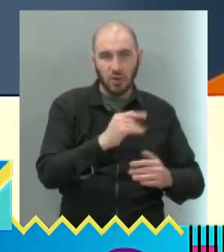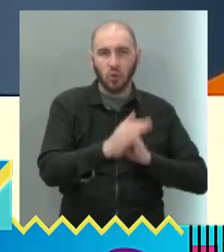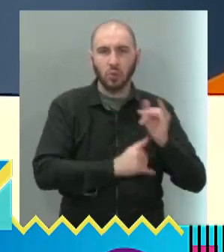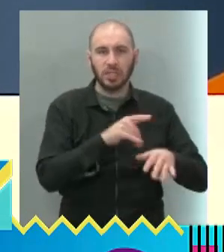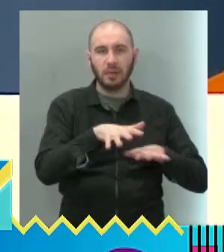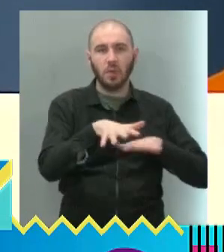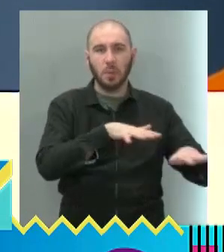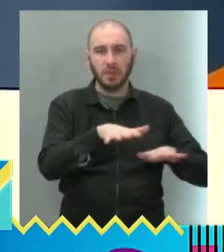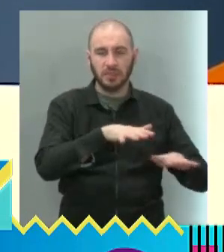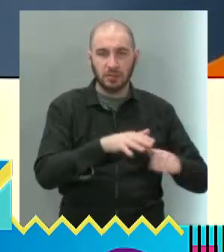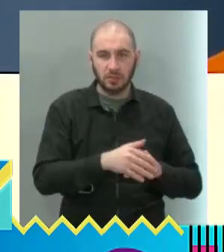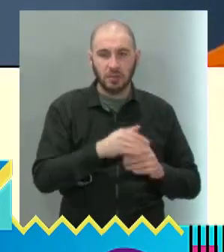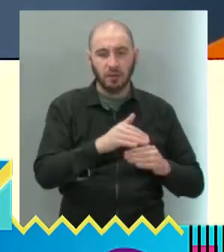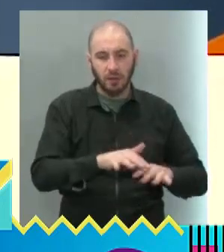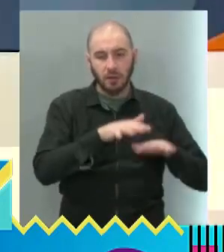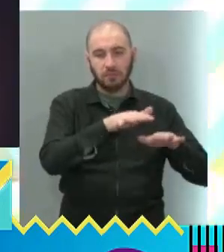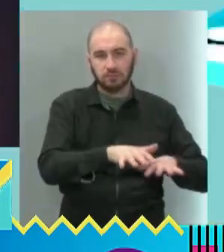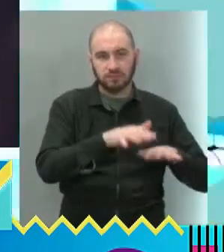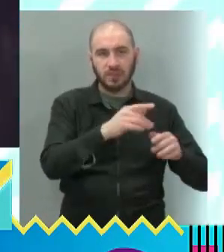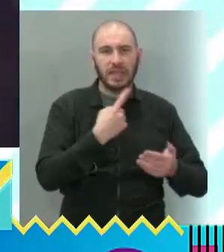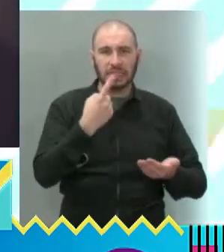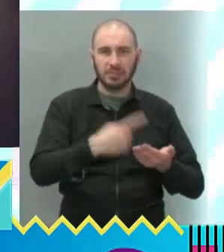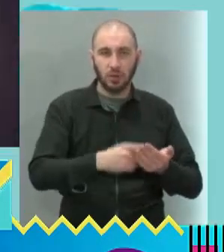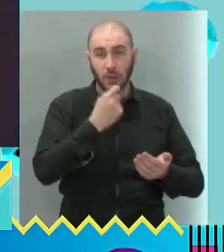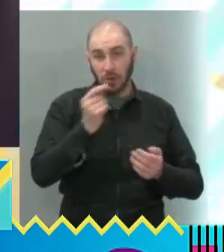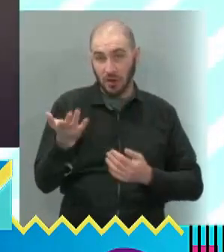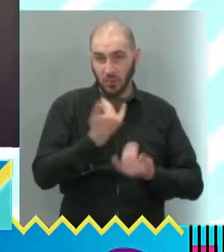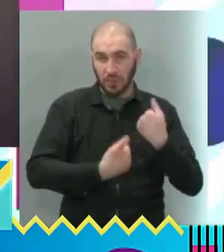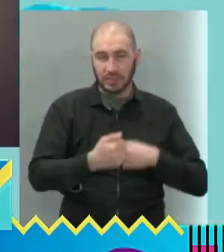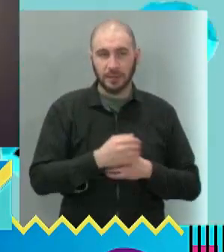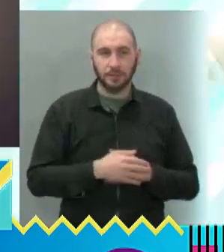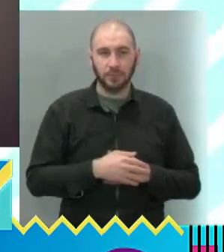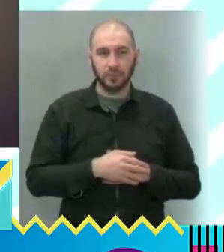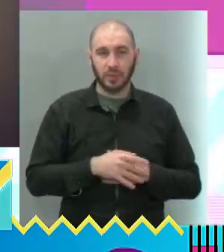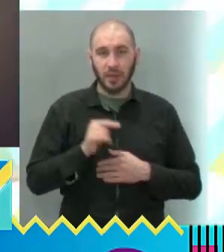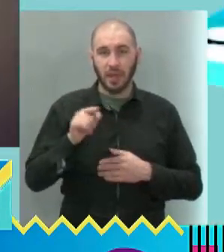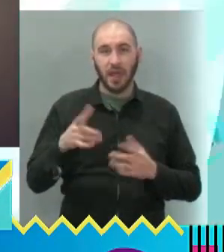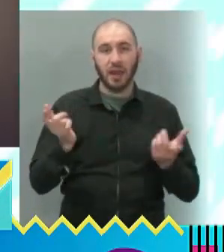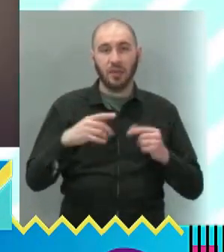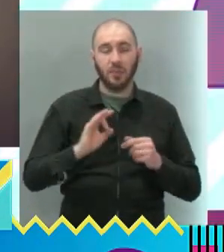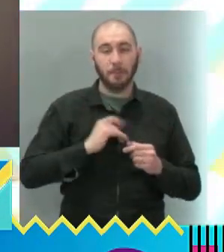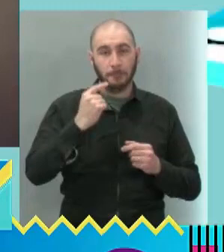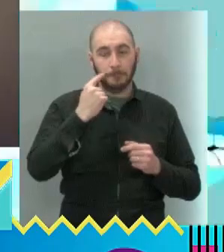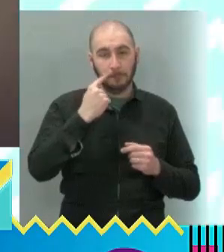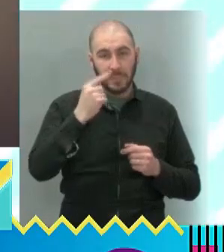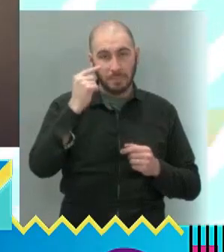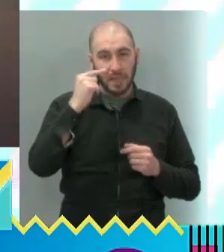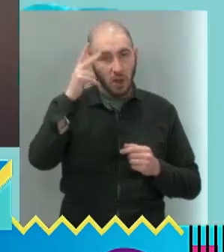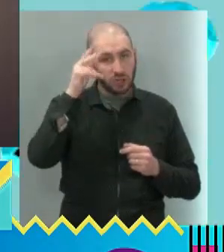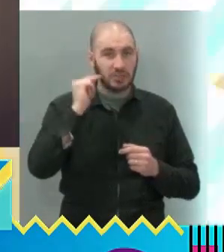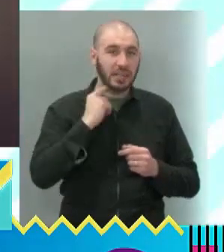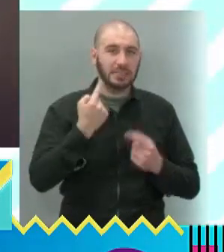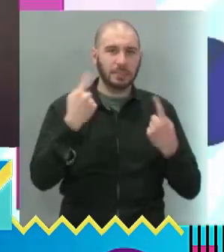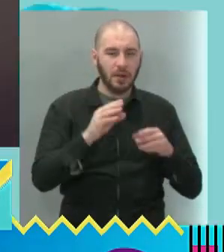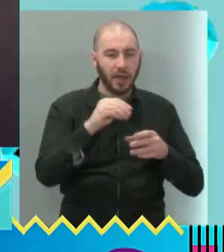de que el movimiento avanza, se toman medidas como las que acaba de describir en la Asamblea del año 13, pero estamos dentro